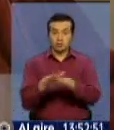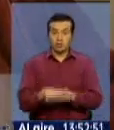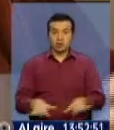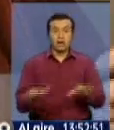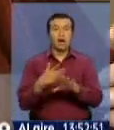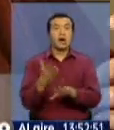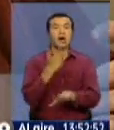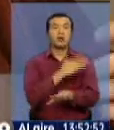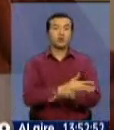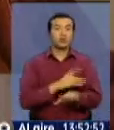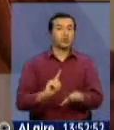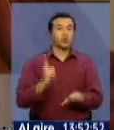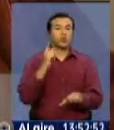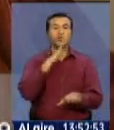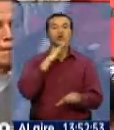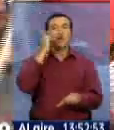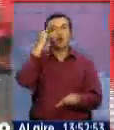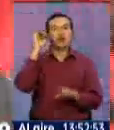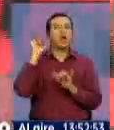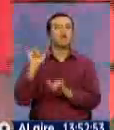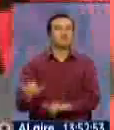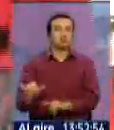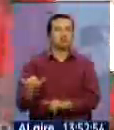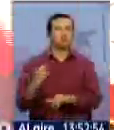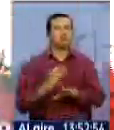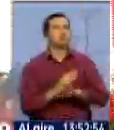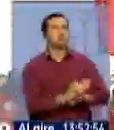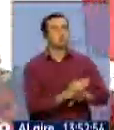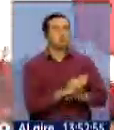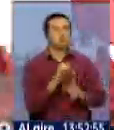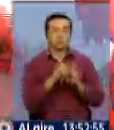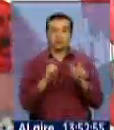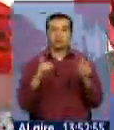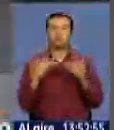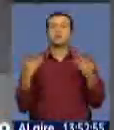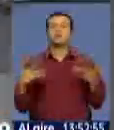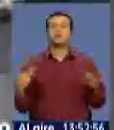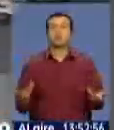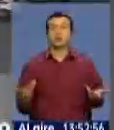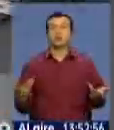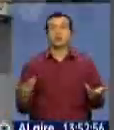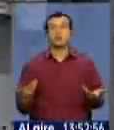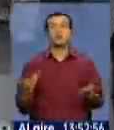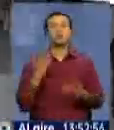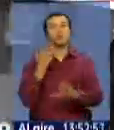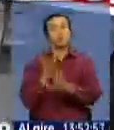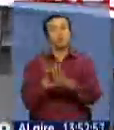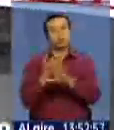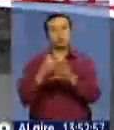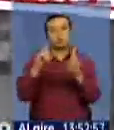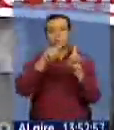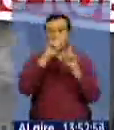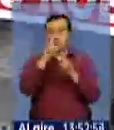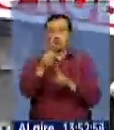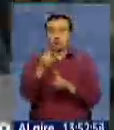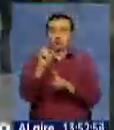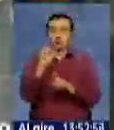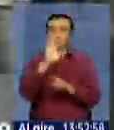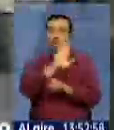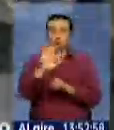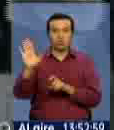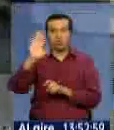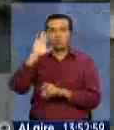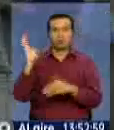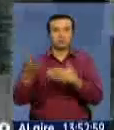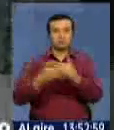estaba reservado para los correístas. Es que los manifestantes no llegaron con las manos vacías, lo hicieron con propuestas de preguntas que esperan sean incluidas en la